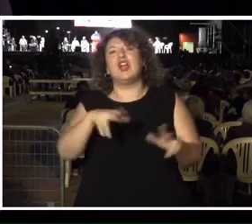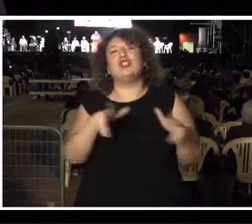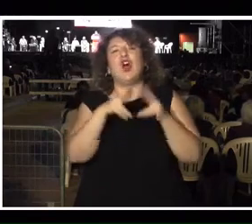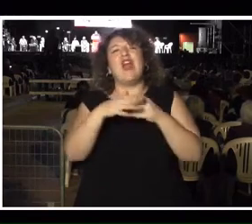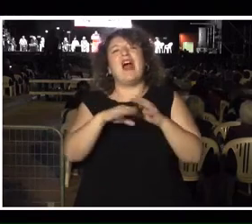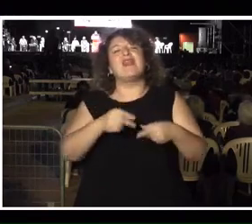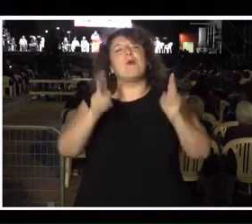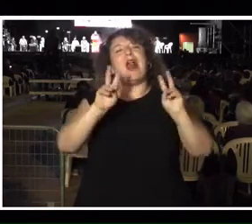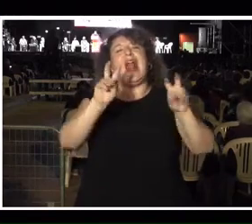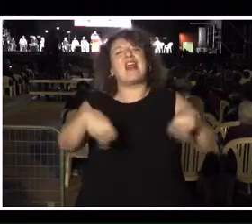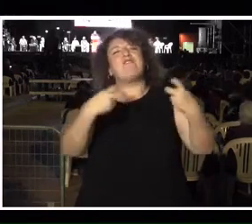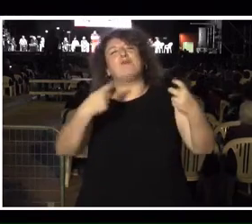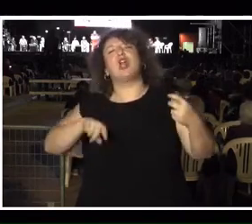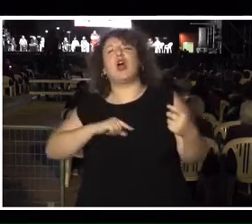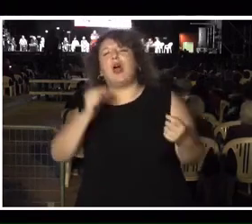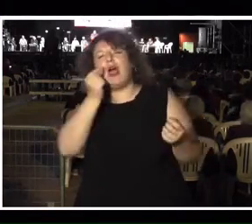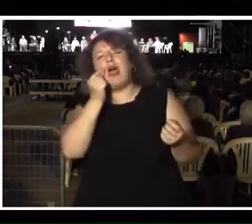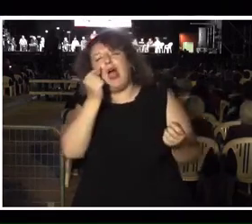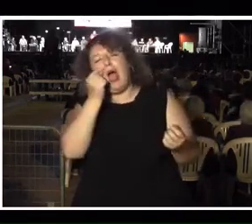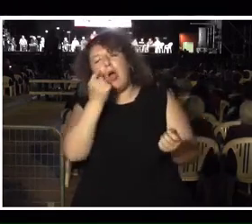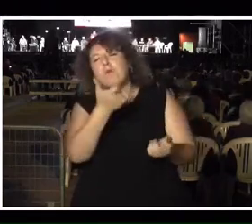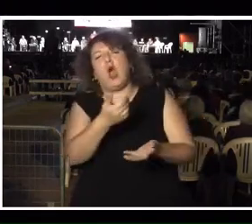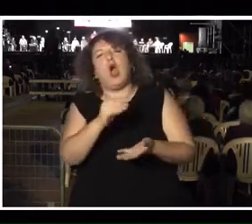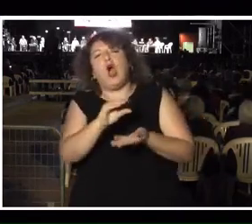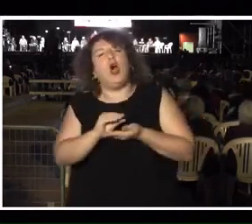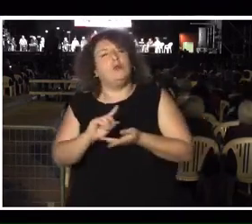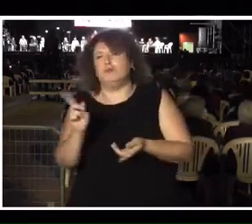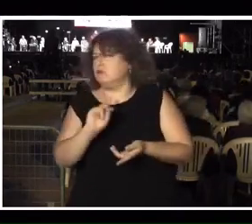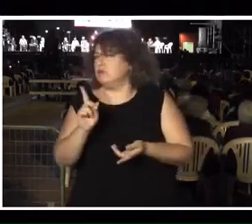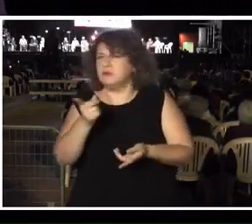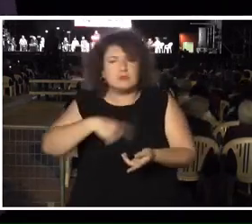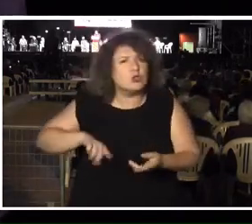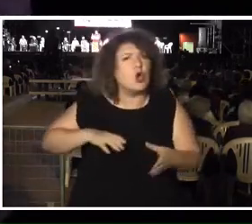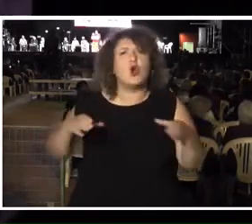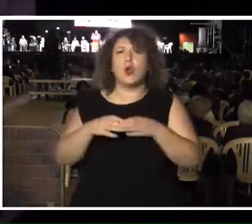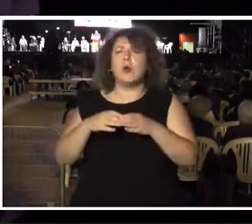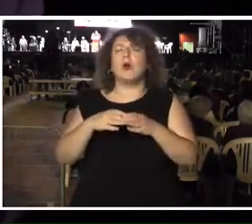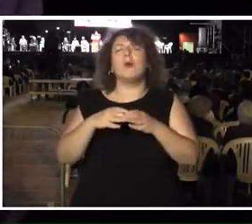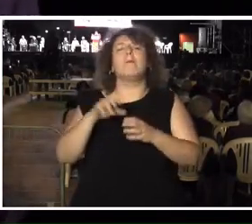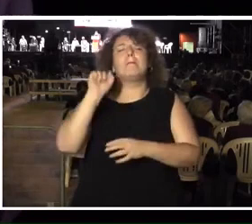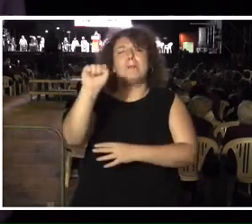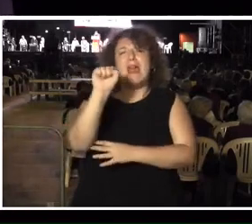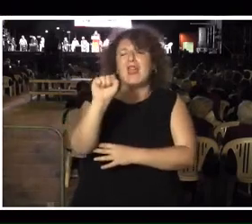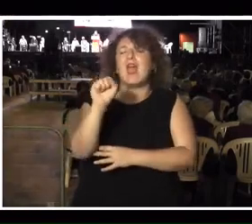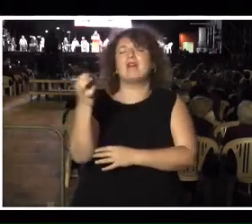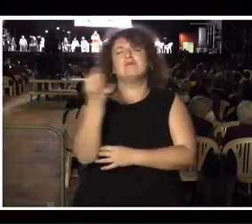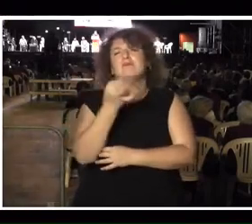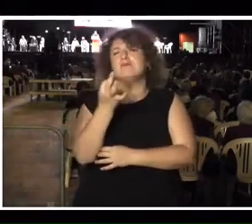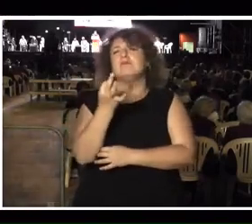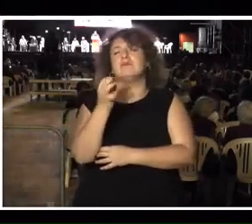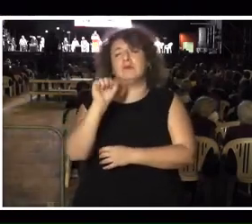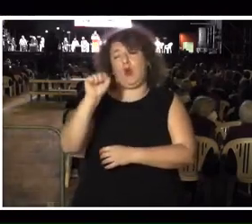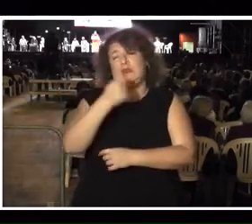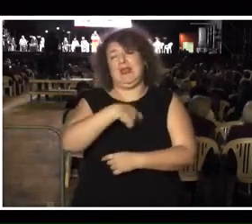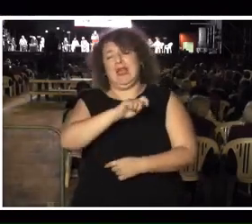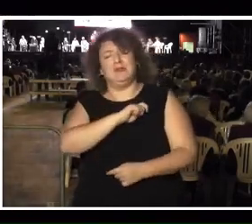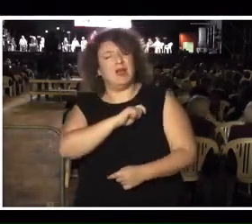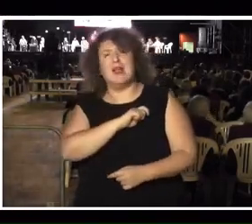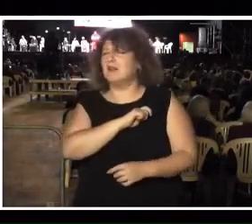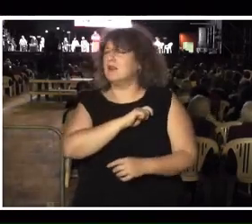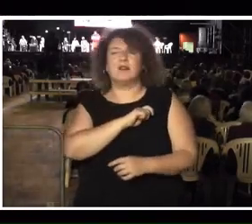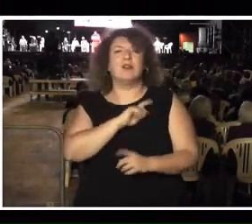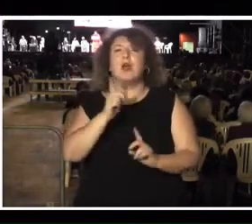socialdemócrata y reformista, camaradas. El PC nunca fue ni debe ser nunca un partido centrado en el